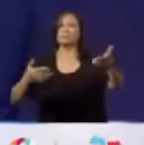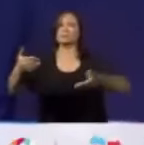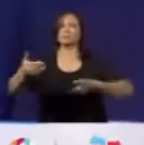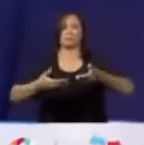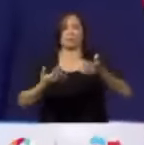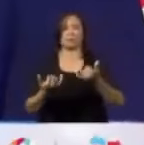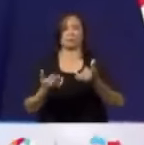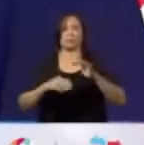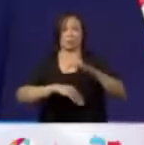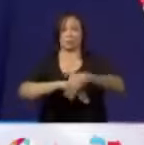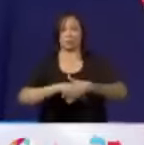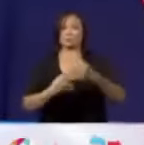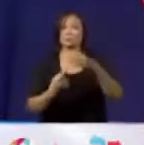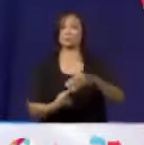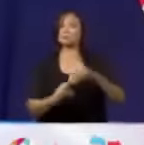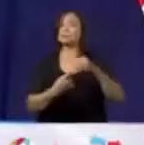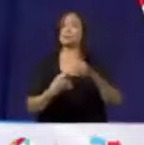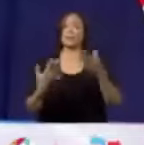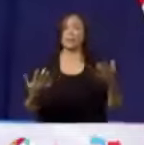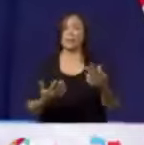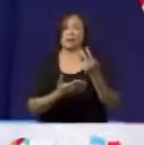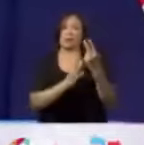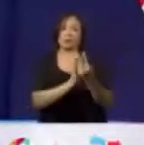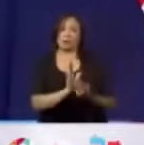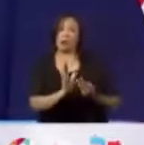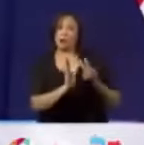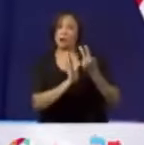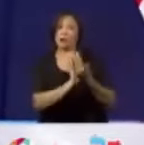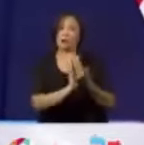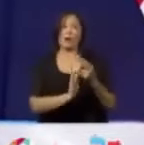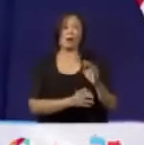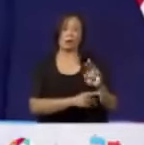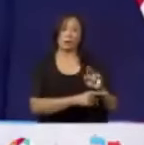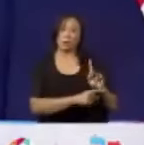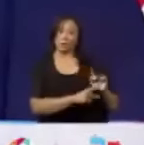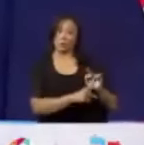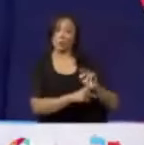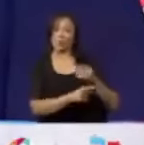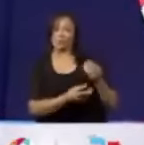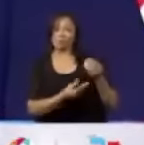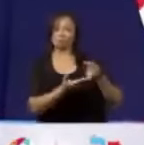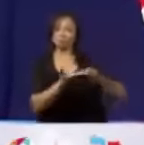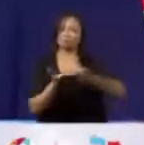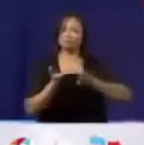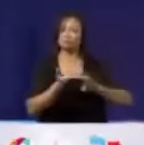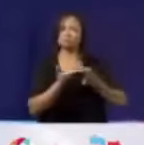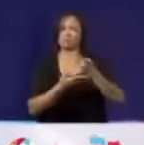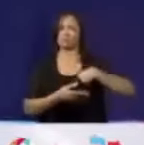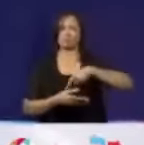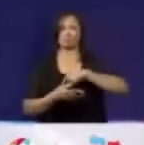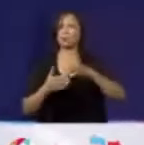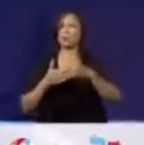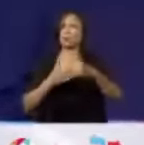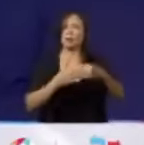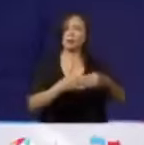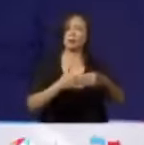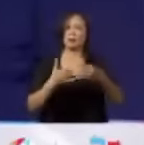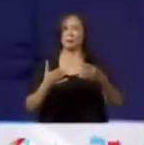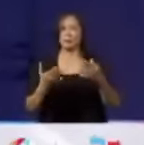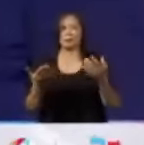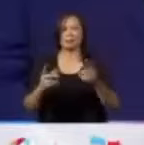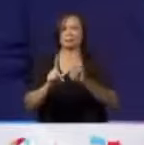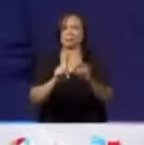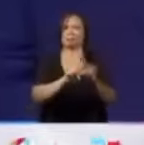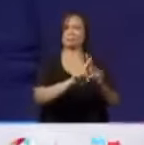esta noche especial en la que durante 2 horas... Roberto, estaremos debatiendo las propuestas de nuestros candidatos